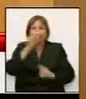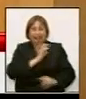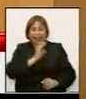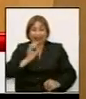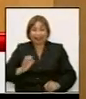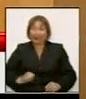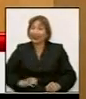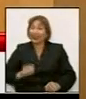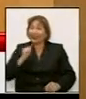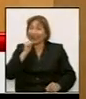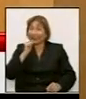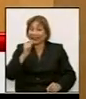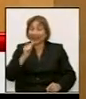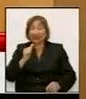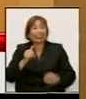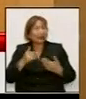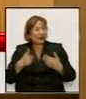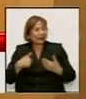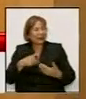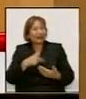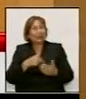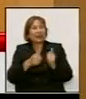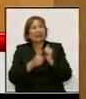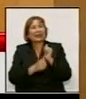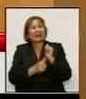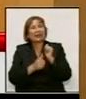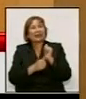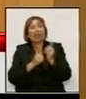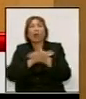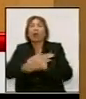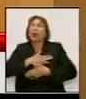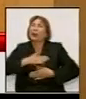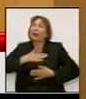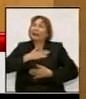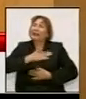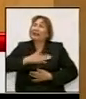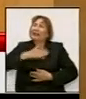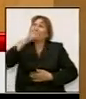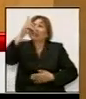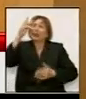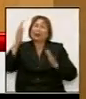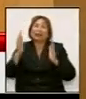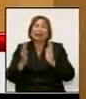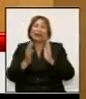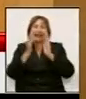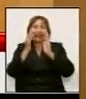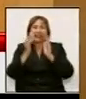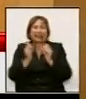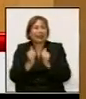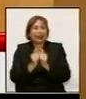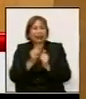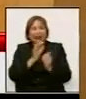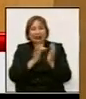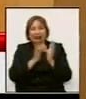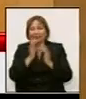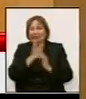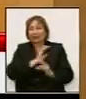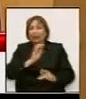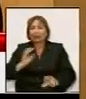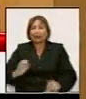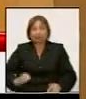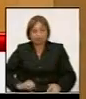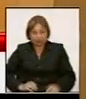así nuestro hermano, con nuestro hermano, gocemos en su presencia. Por Jesucristo nuestro